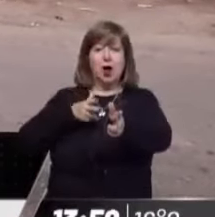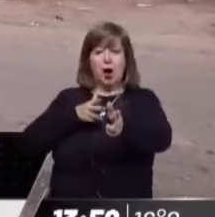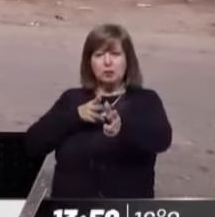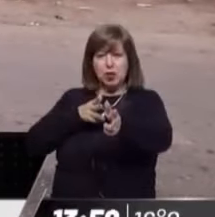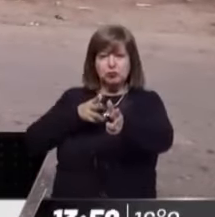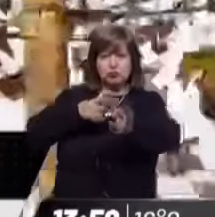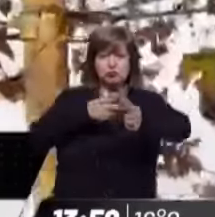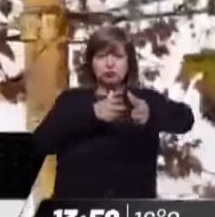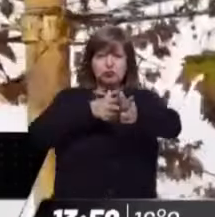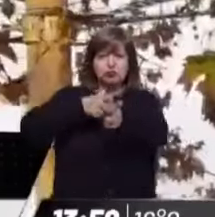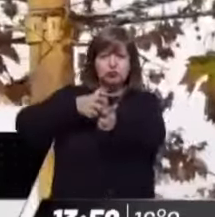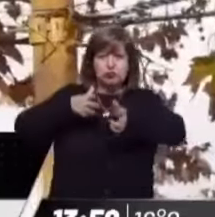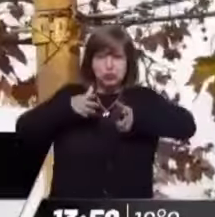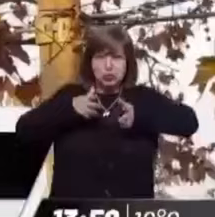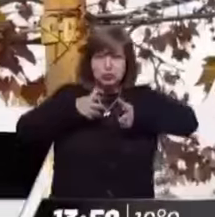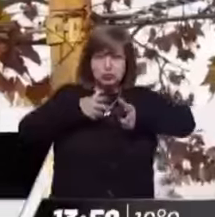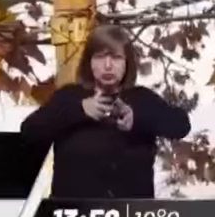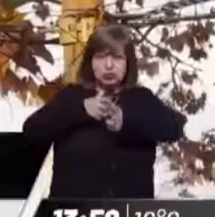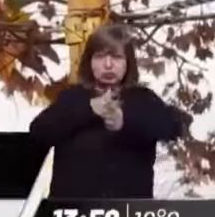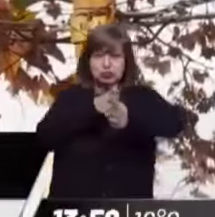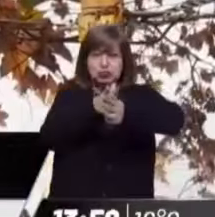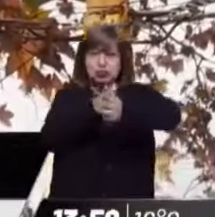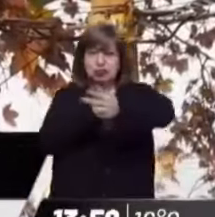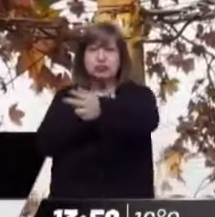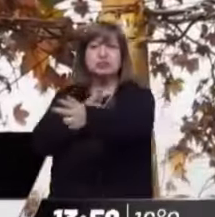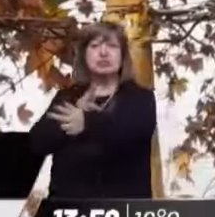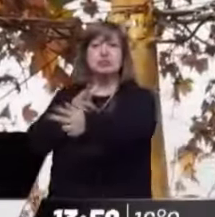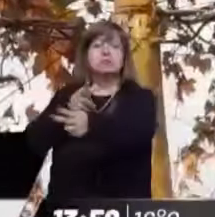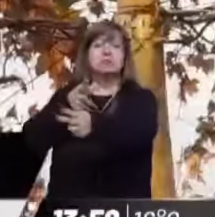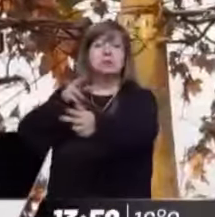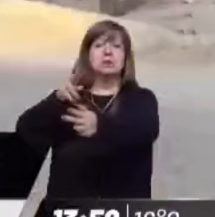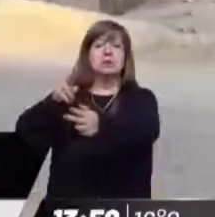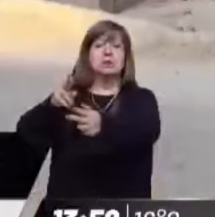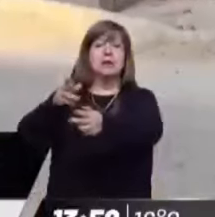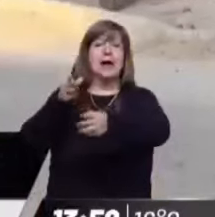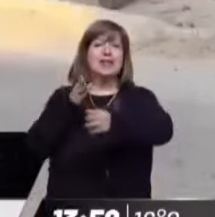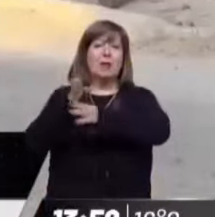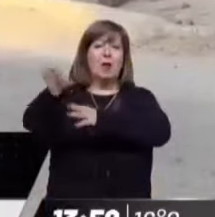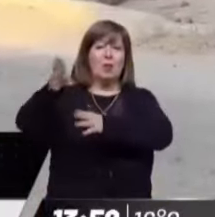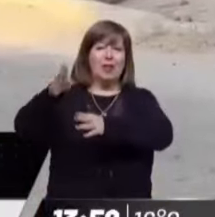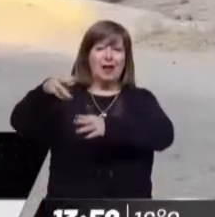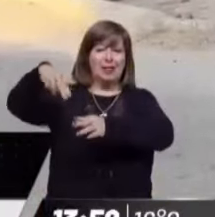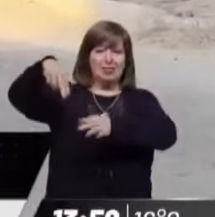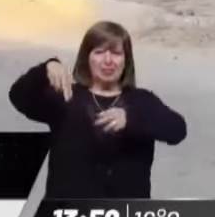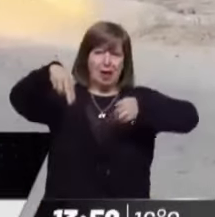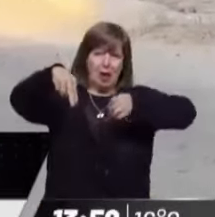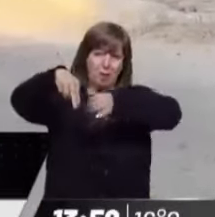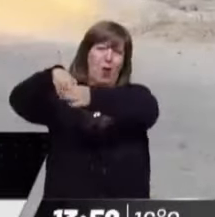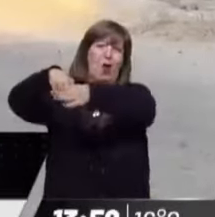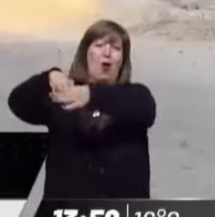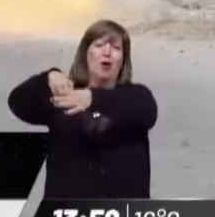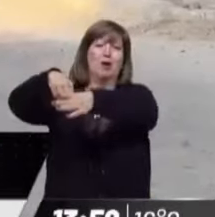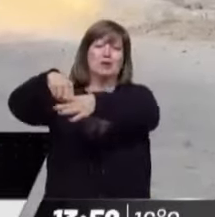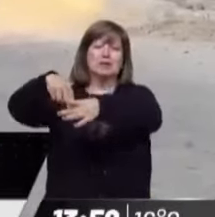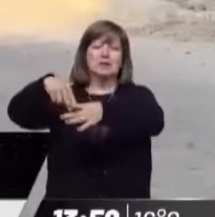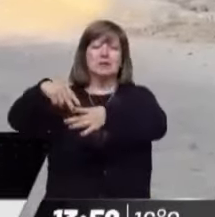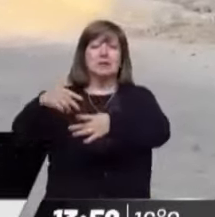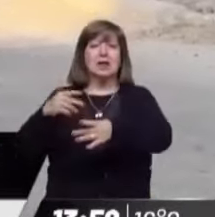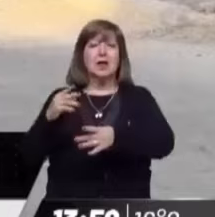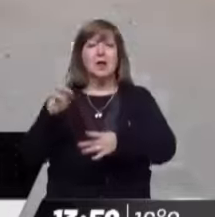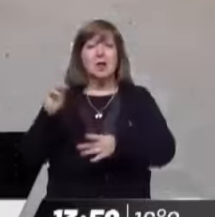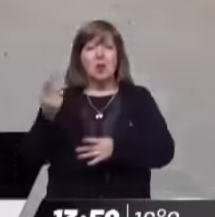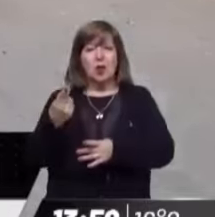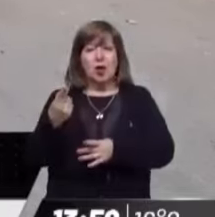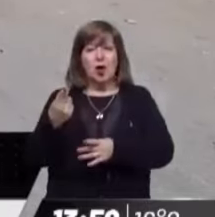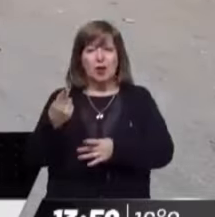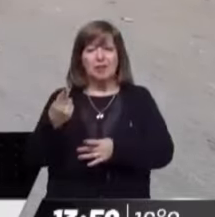ocurrió por la mañana en olascoaga esquina libertad departamento laceras 6:45 de la mañana eran cuando el conductor de un peuyot gris fue